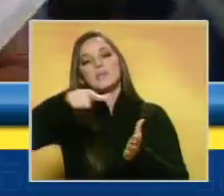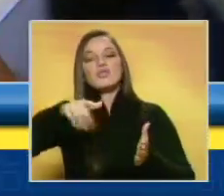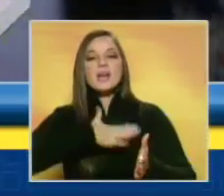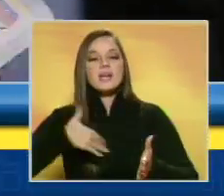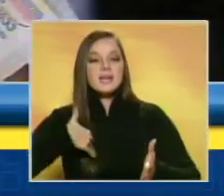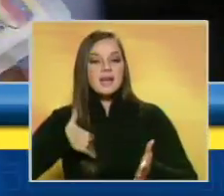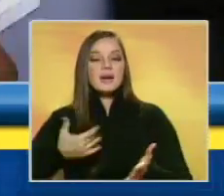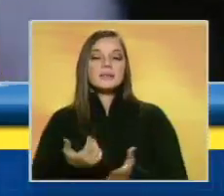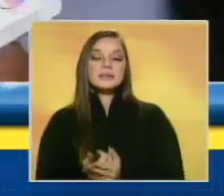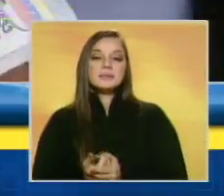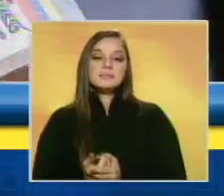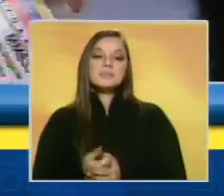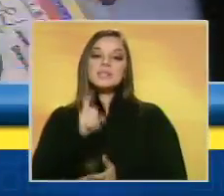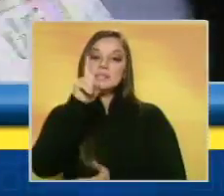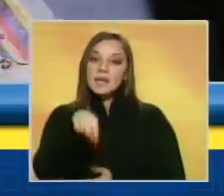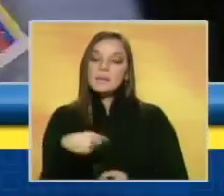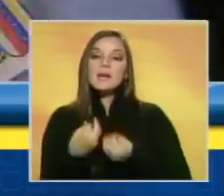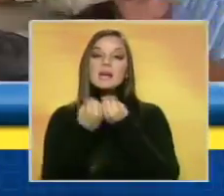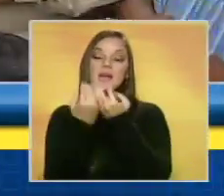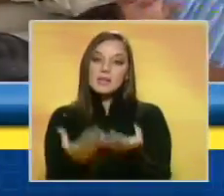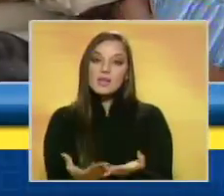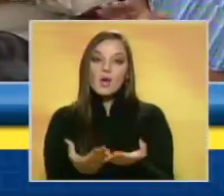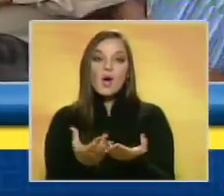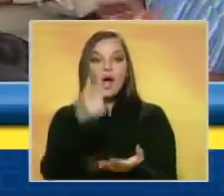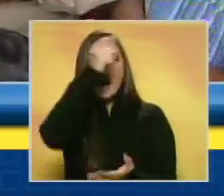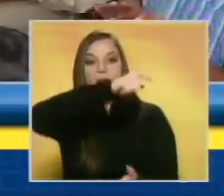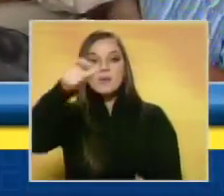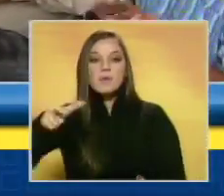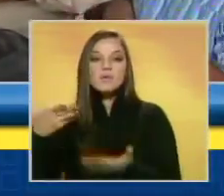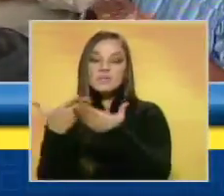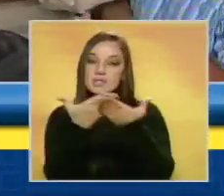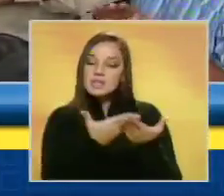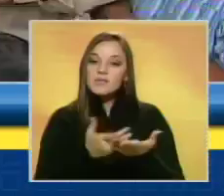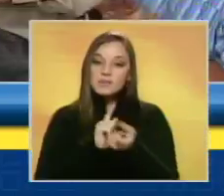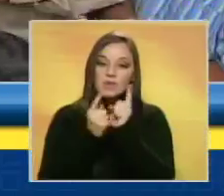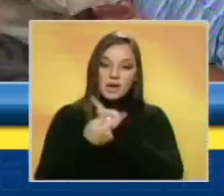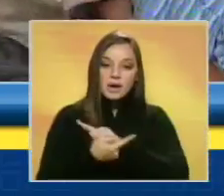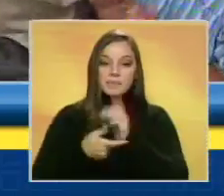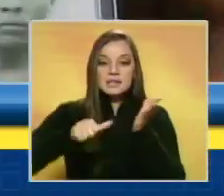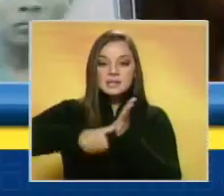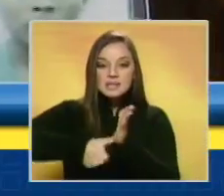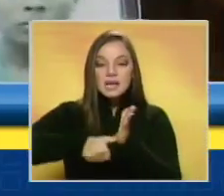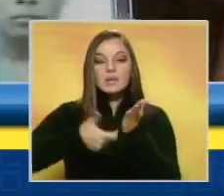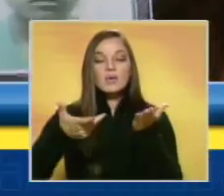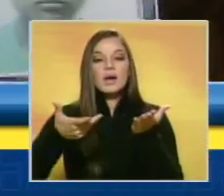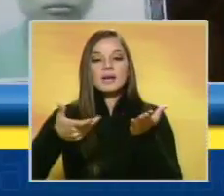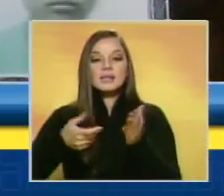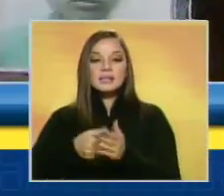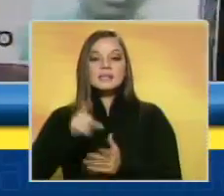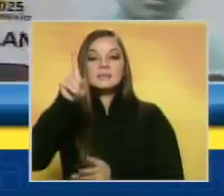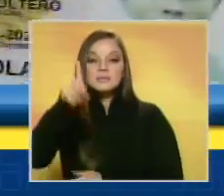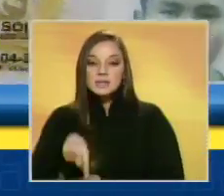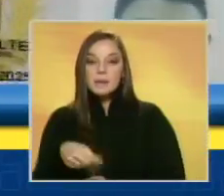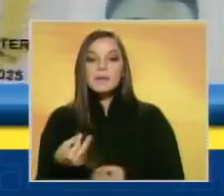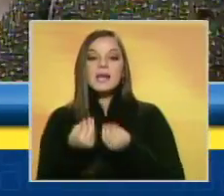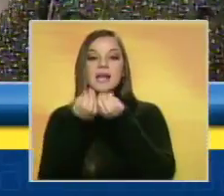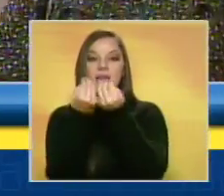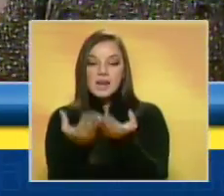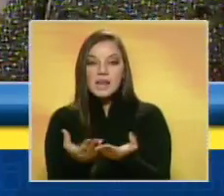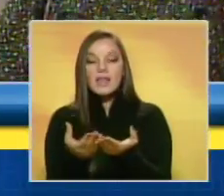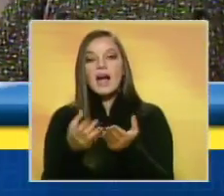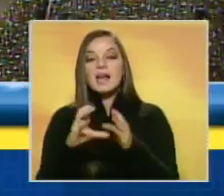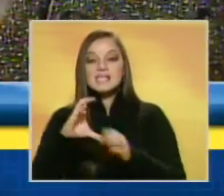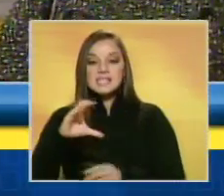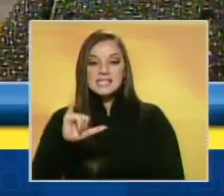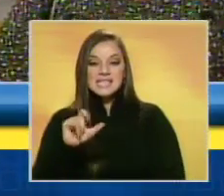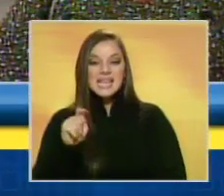extranjería, que además ofreció a la población indígena servicios de renovación y duplicados de cédulas de identidad, así como la asignación de citas para